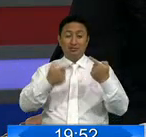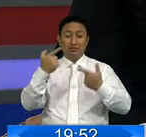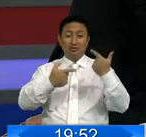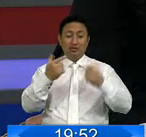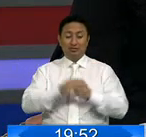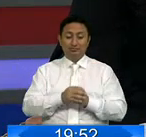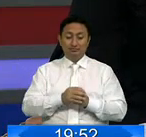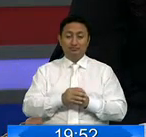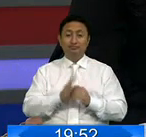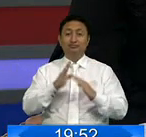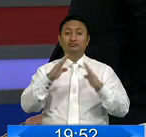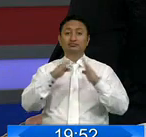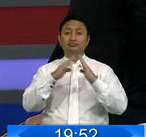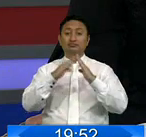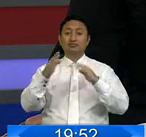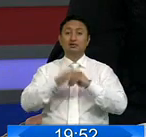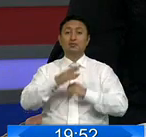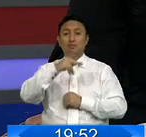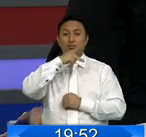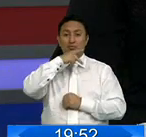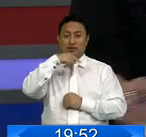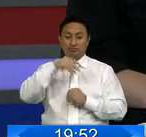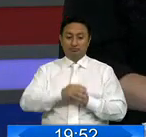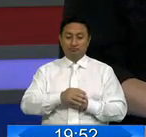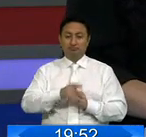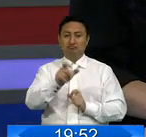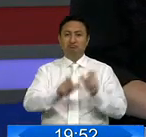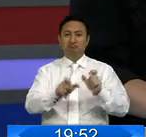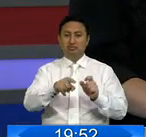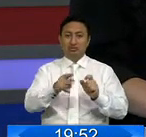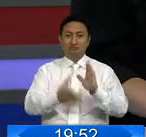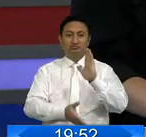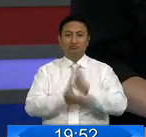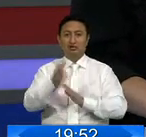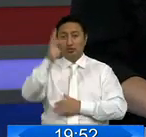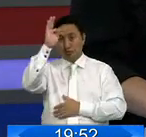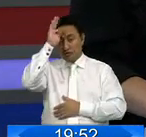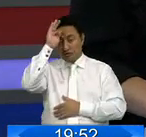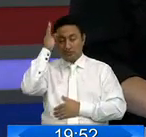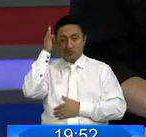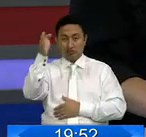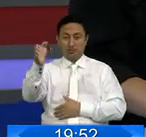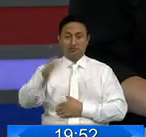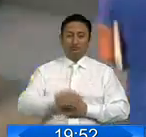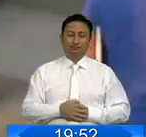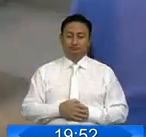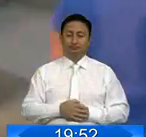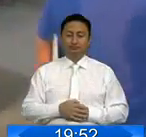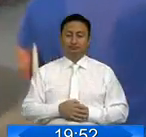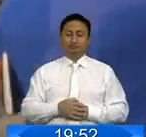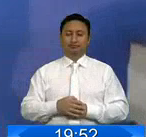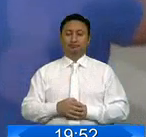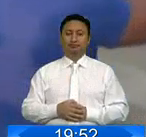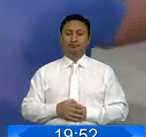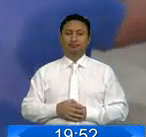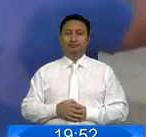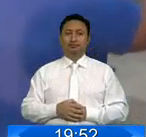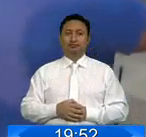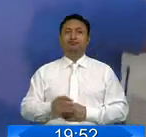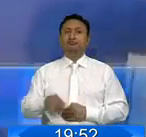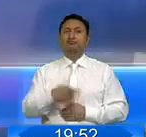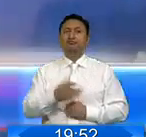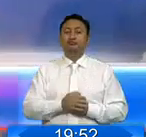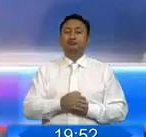registrada en una urbanización de Puerto Viejo. Los afectados fueron llevados a una casa de salud. El hecho ocurrió